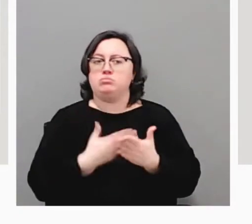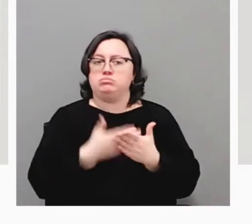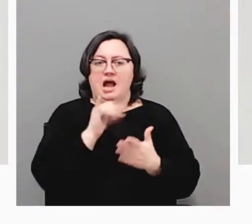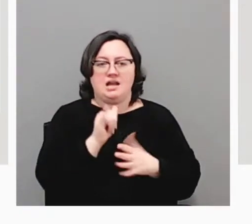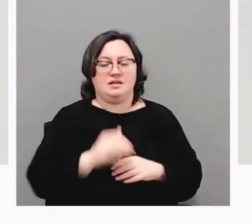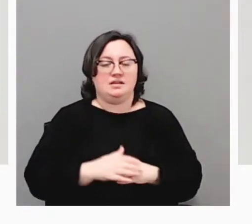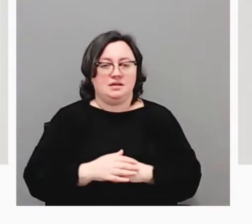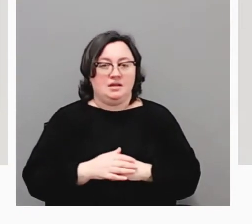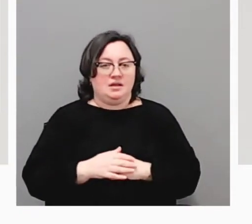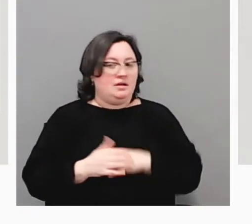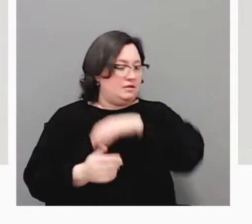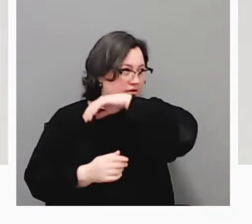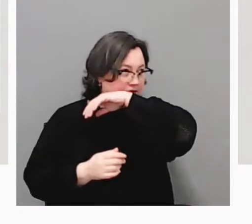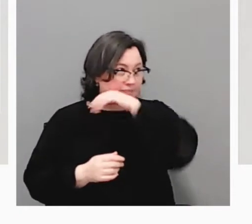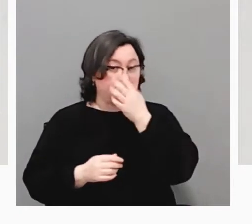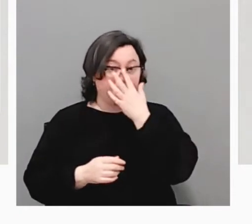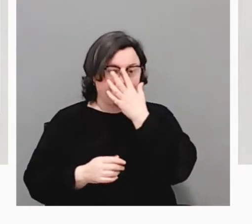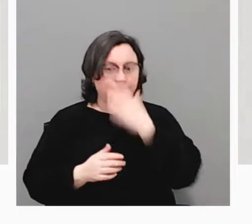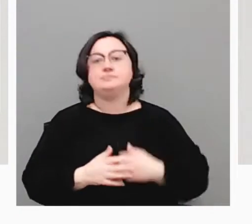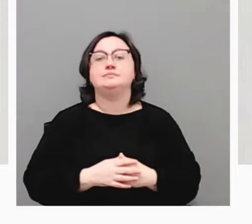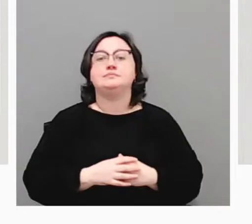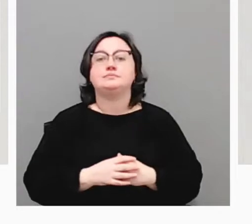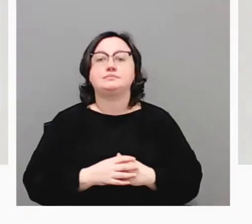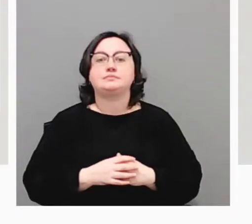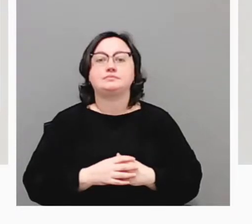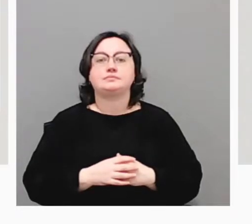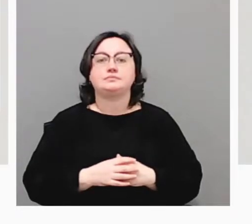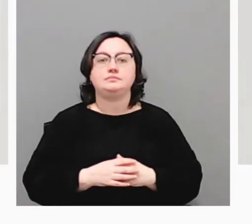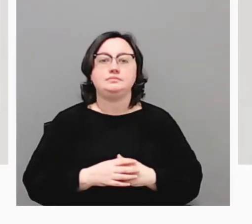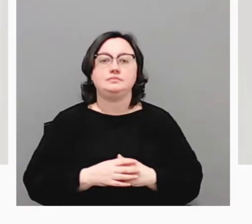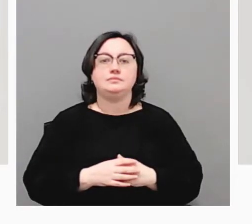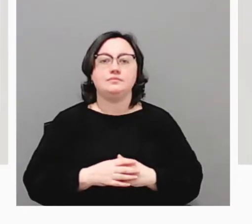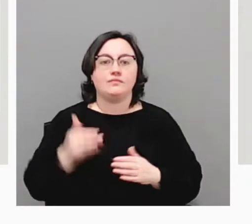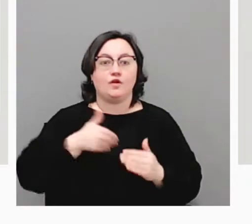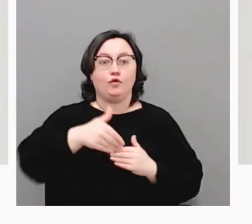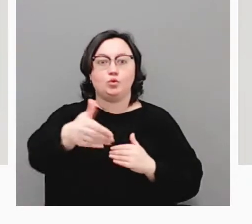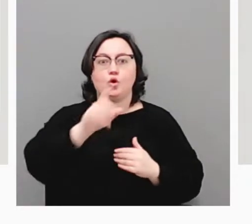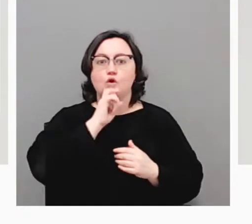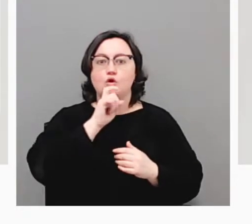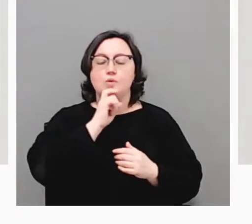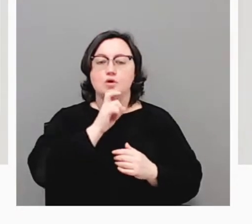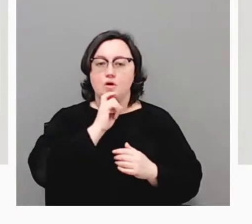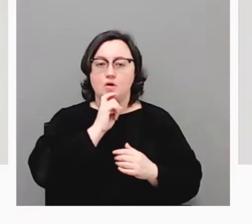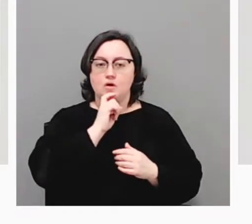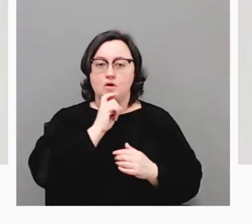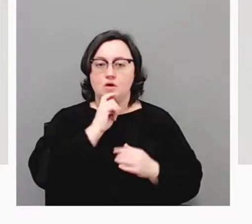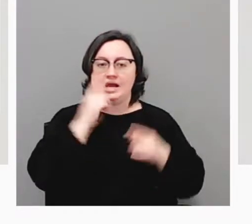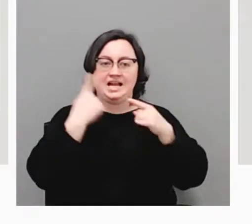¿no? ¿Hacia el futuro? Bueno, pues hacia el futuro seguiremos colocando